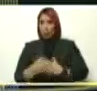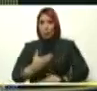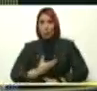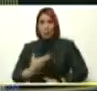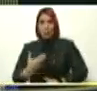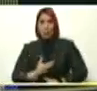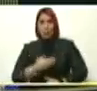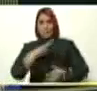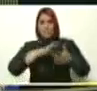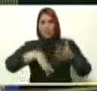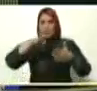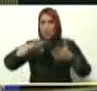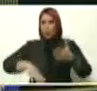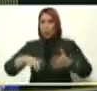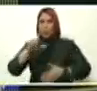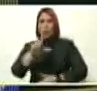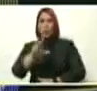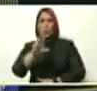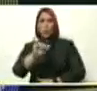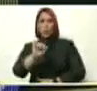Luis José Marcano.